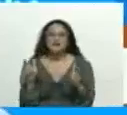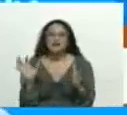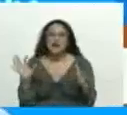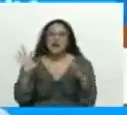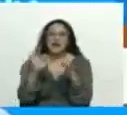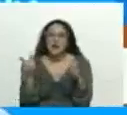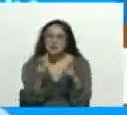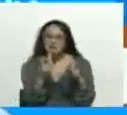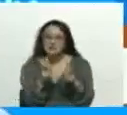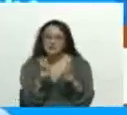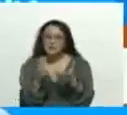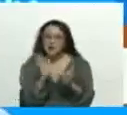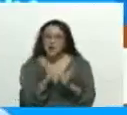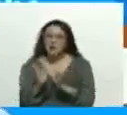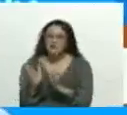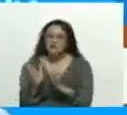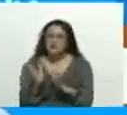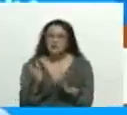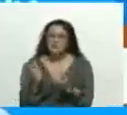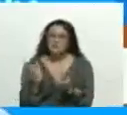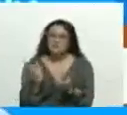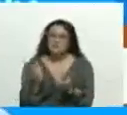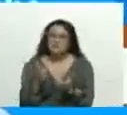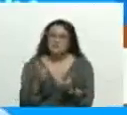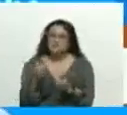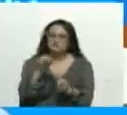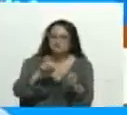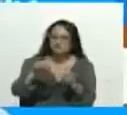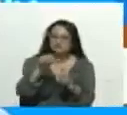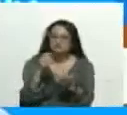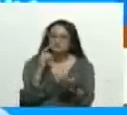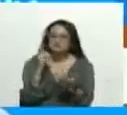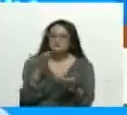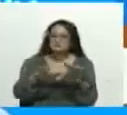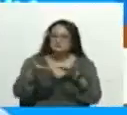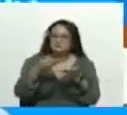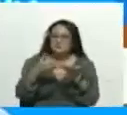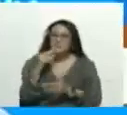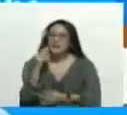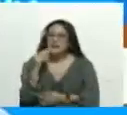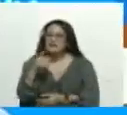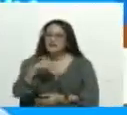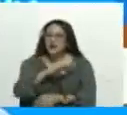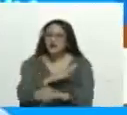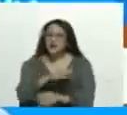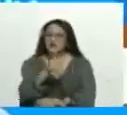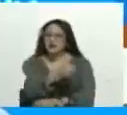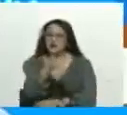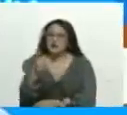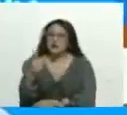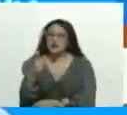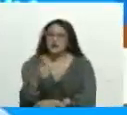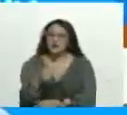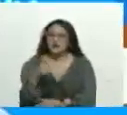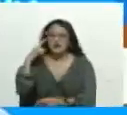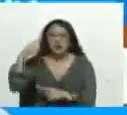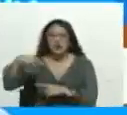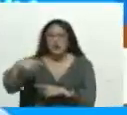que nos permitirá poner en en estrategia común las fuerzas que somos cada día somos más